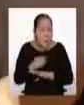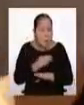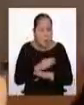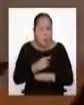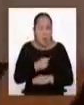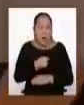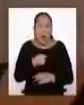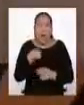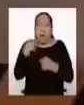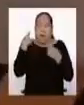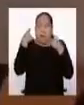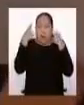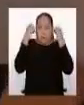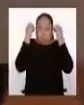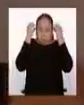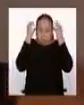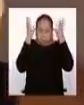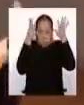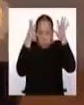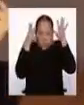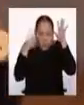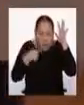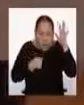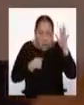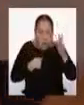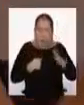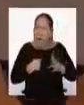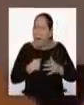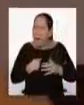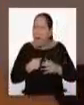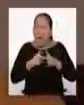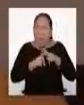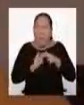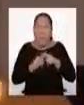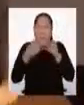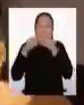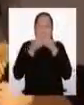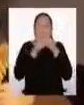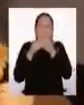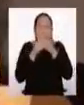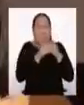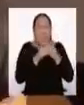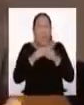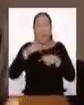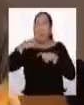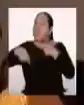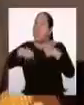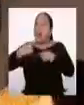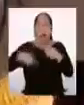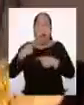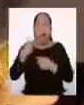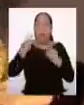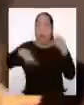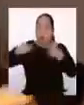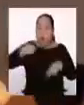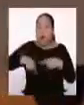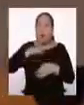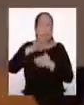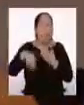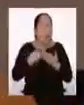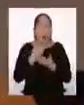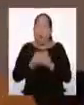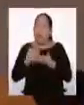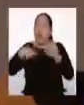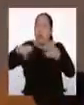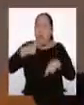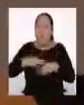abrió un mundo, era alucinante, y empecé a tocar con todos estos chicos a la hora de recreo, todos los recreos, después del